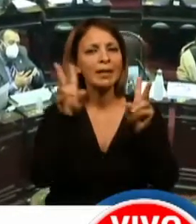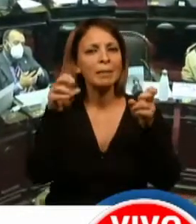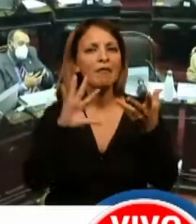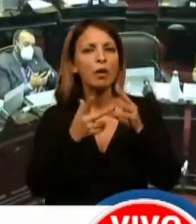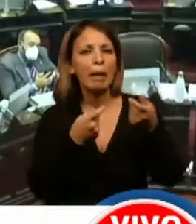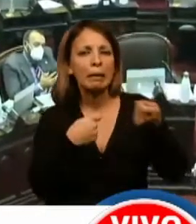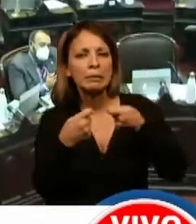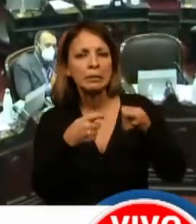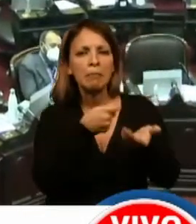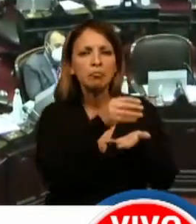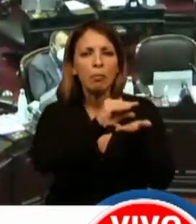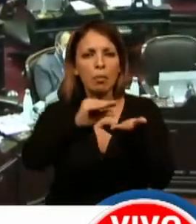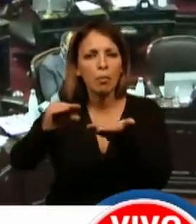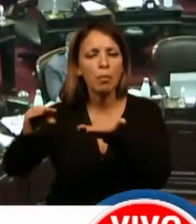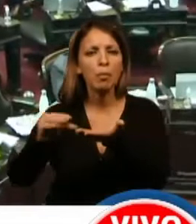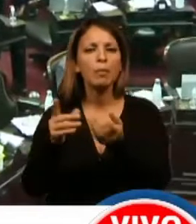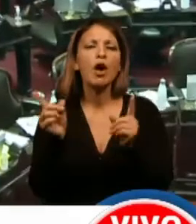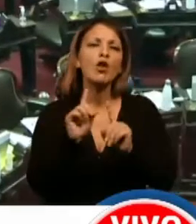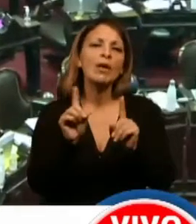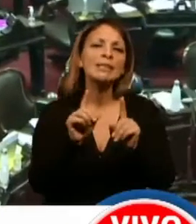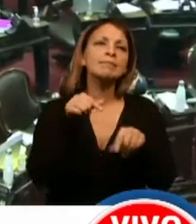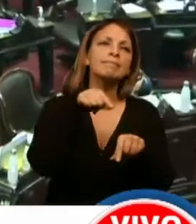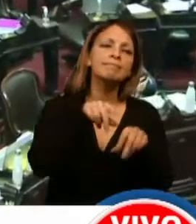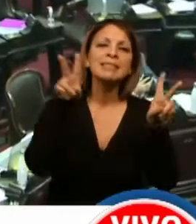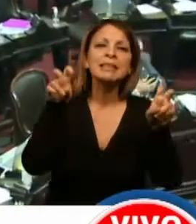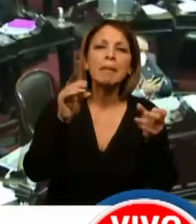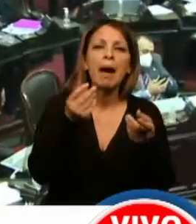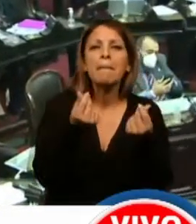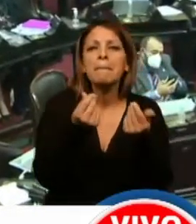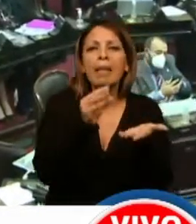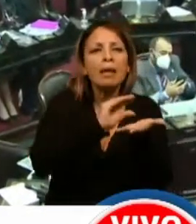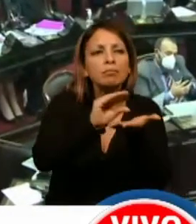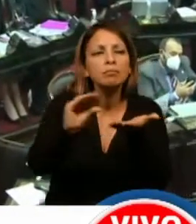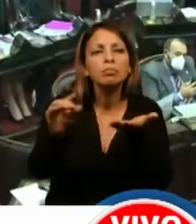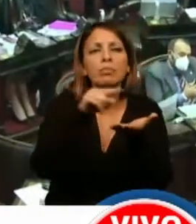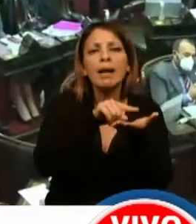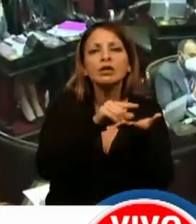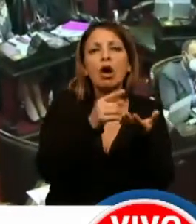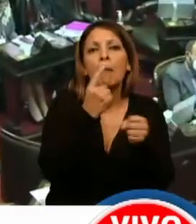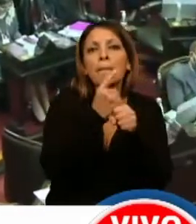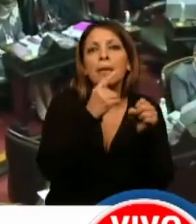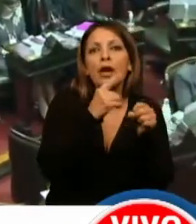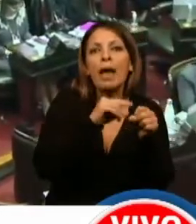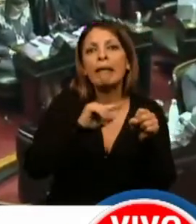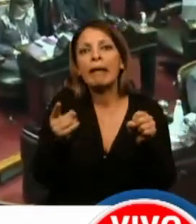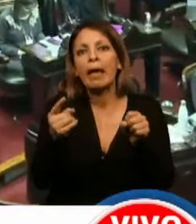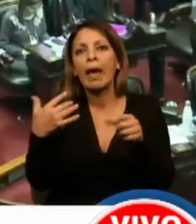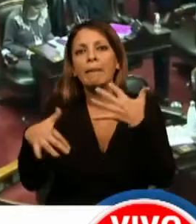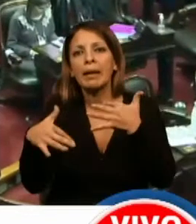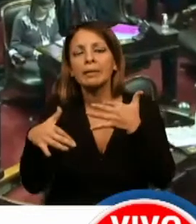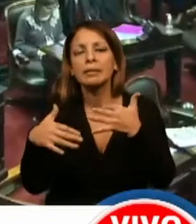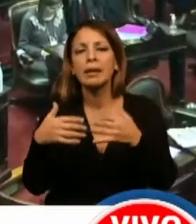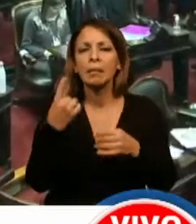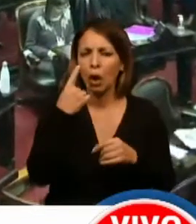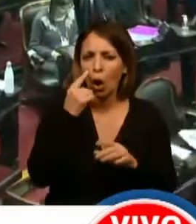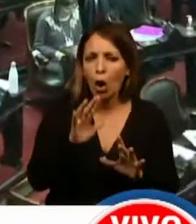financiamiento. No es porque anteponga el financiamiento ante la necesidad de un auxilio, de un derecho, pero tenemos muchas